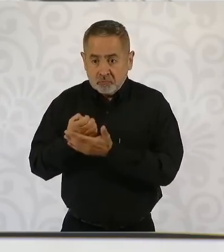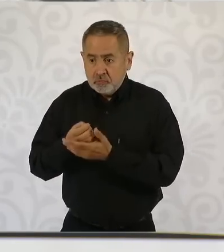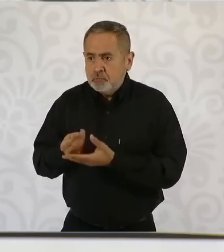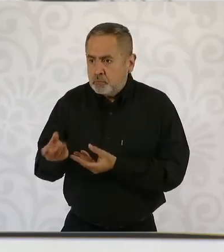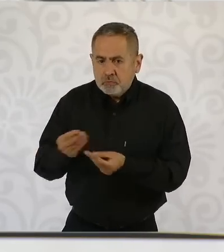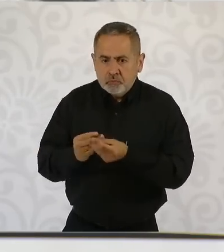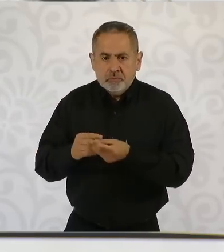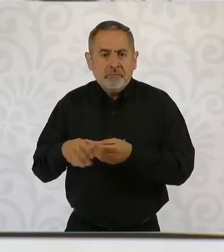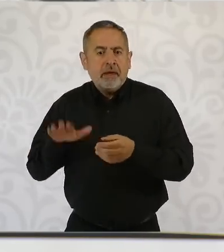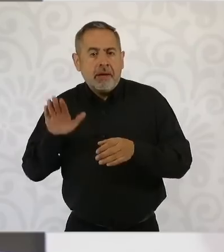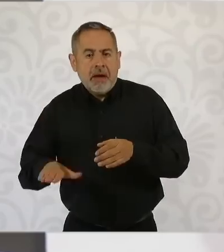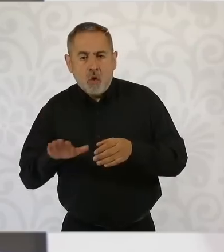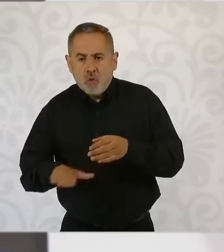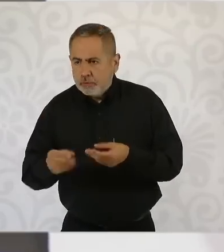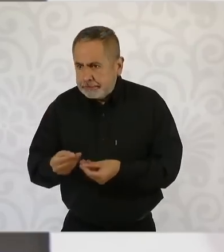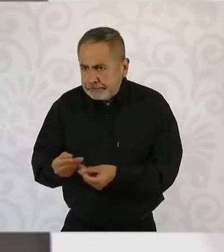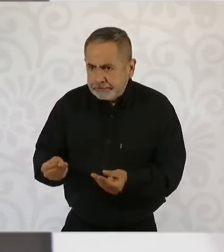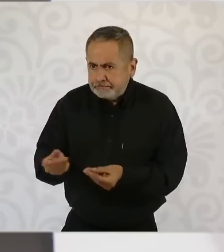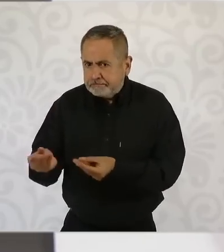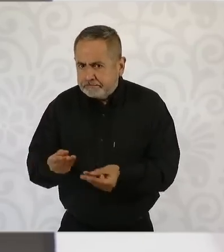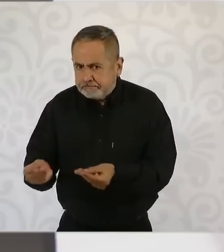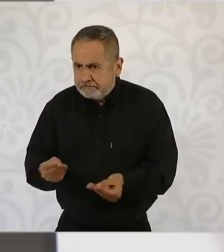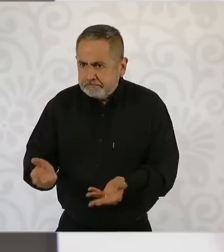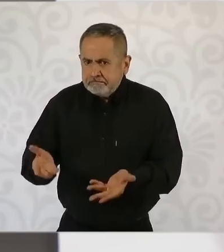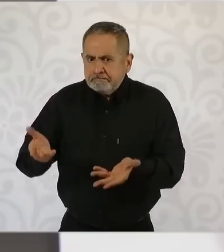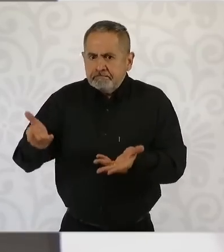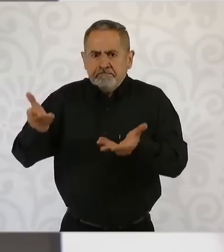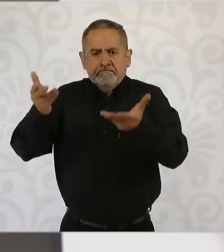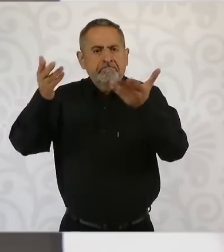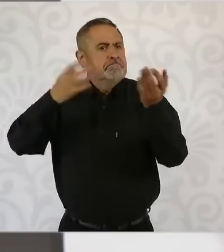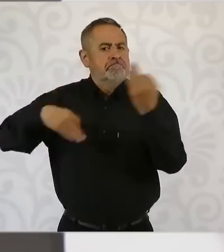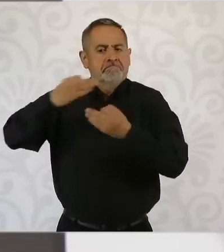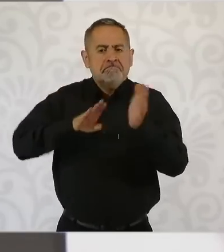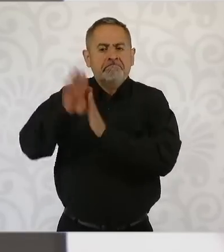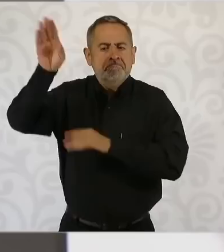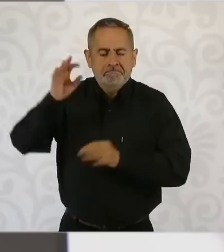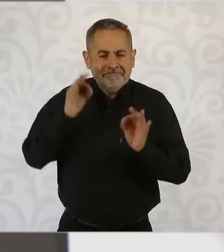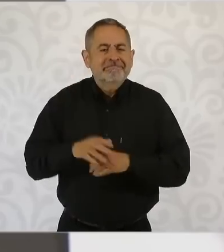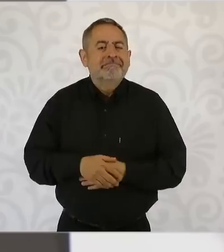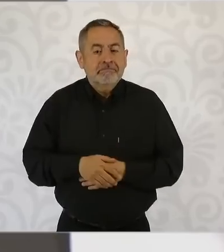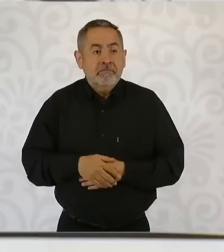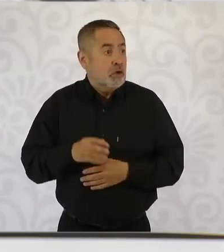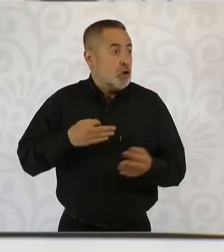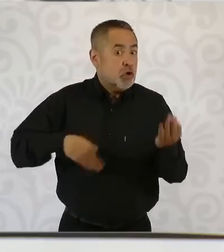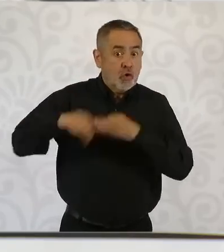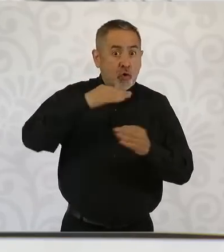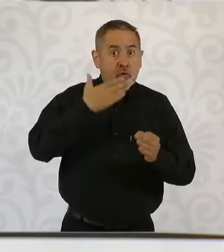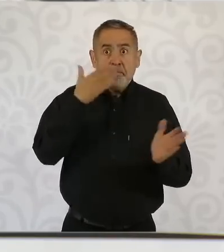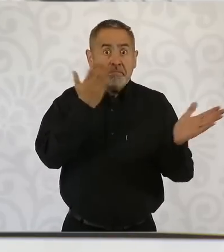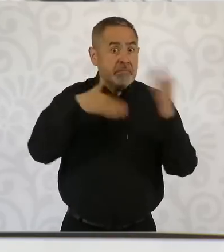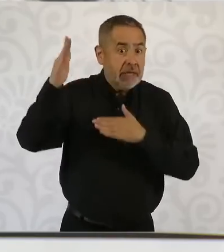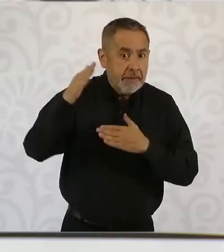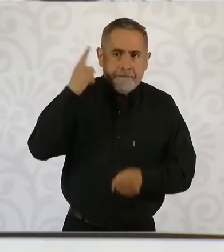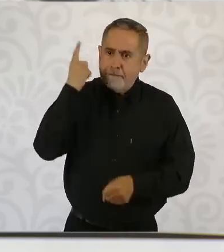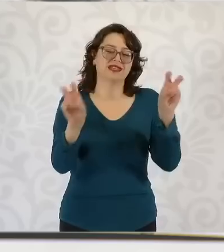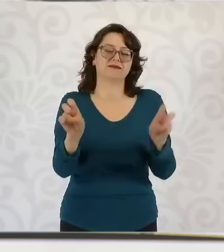abajo, a todo México le va mejor. Dicho de otra forma, por el bien de todos, primero